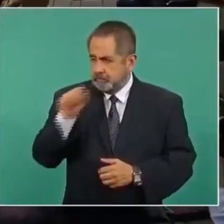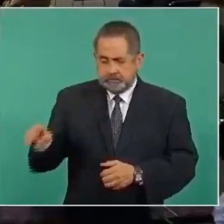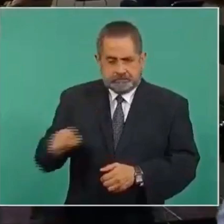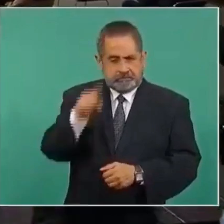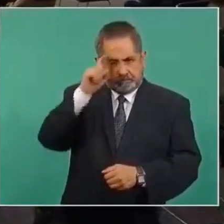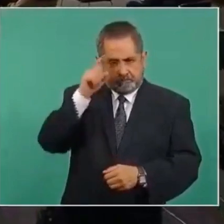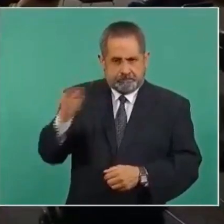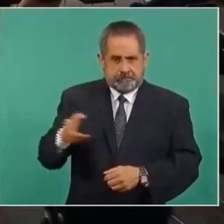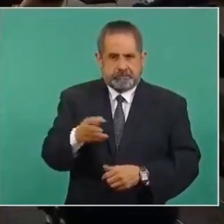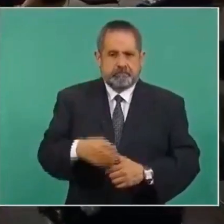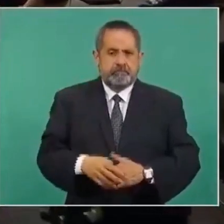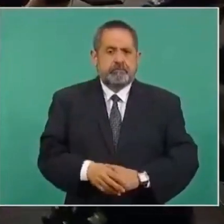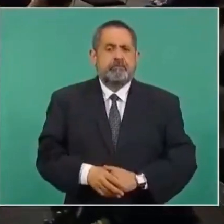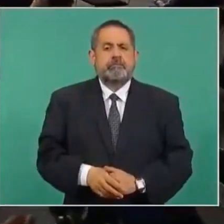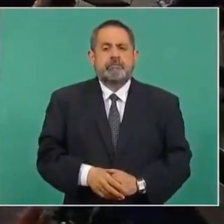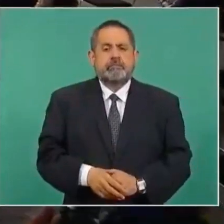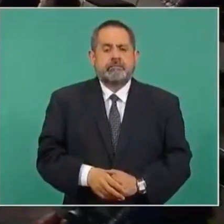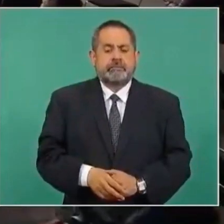Gracias.